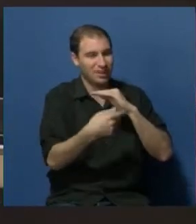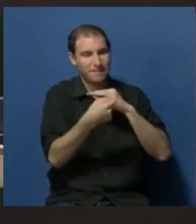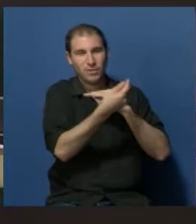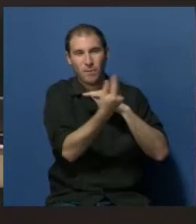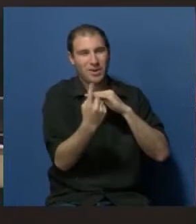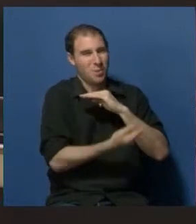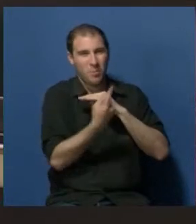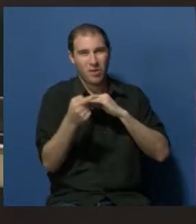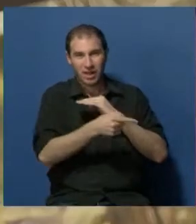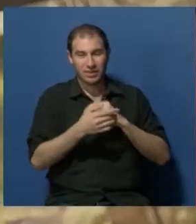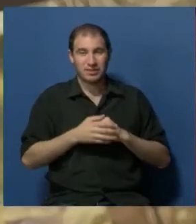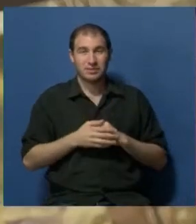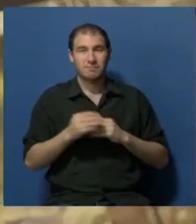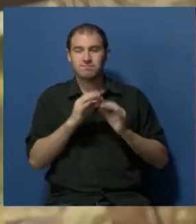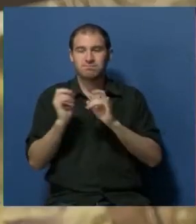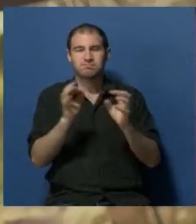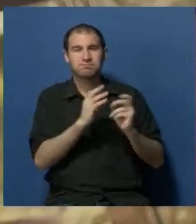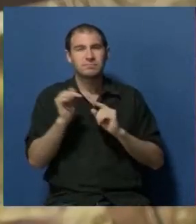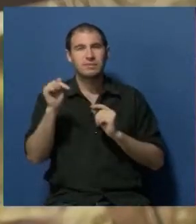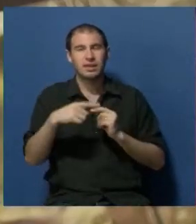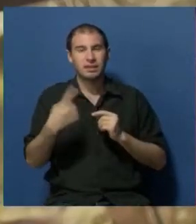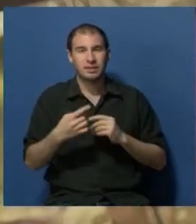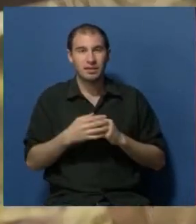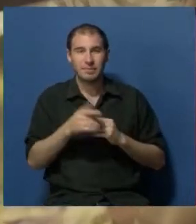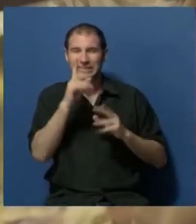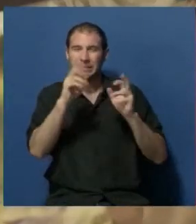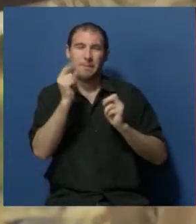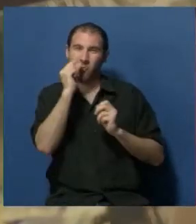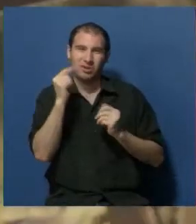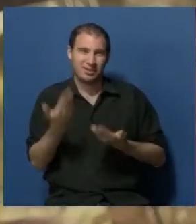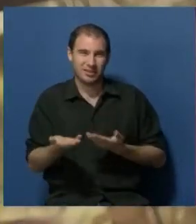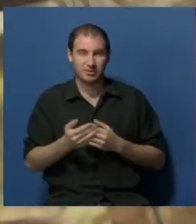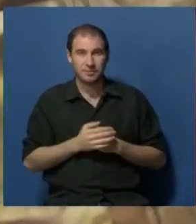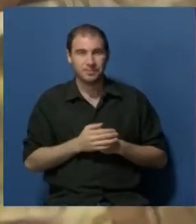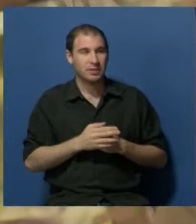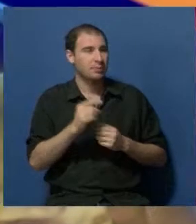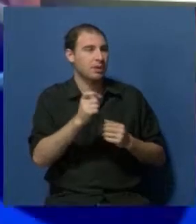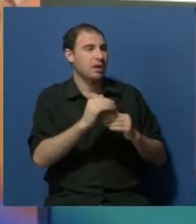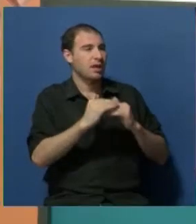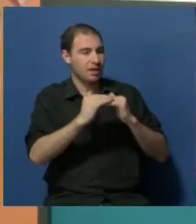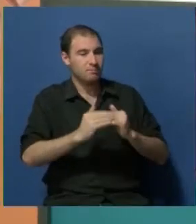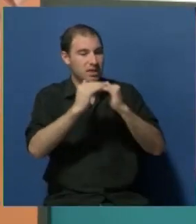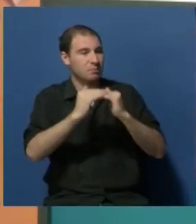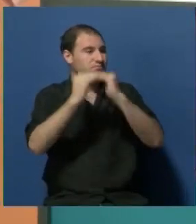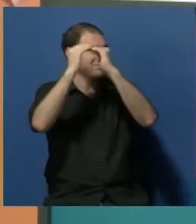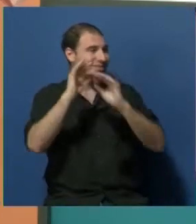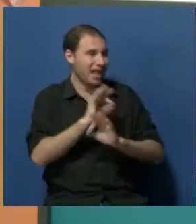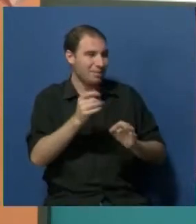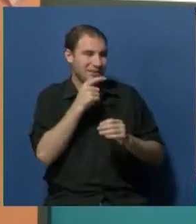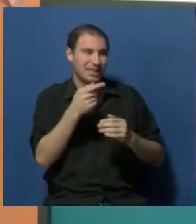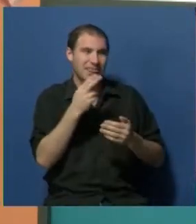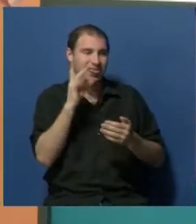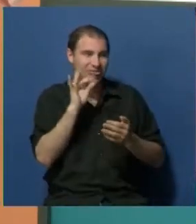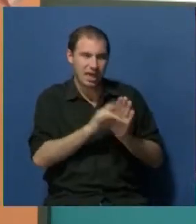dinero. Evidentemente la discusión ya es más política. Claro. Ahora, la no actualización de estas escalas no parece un dato